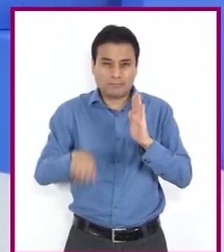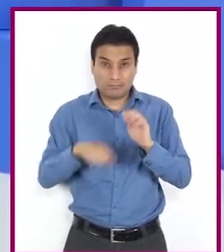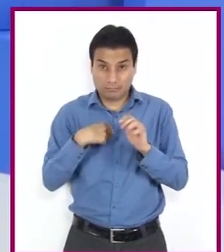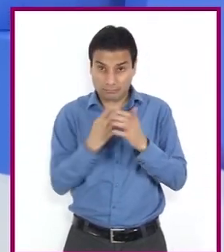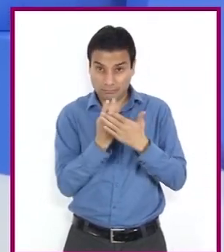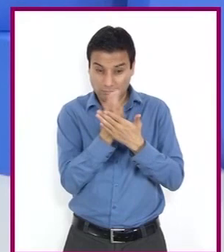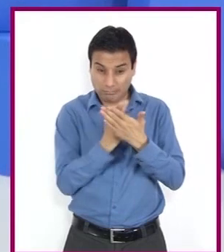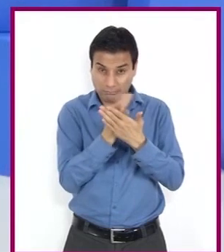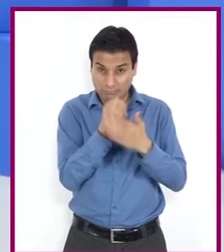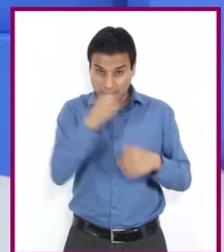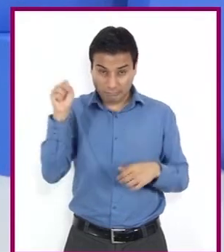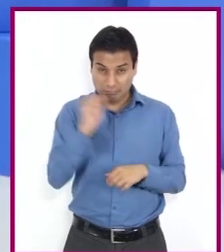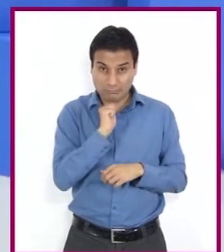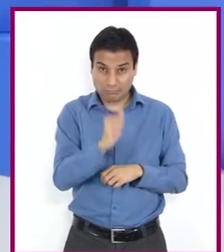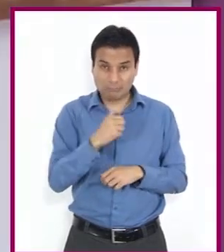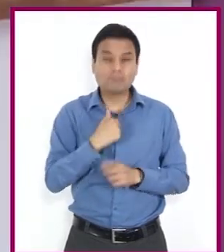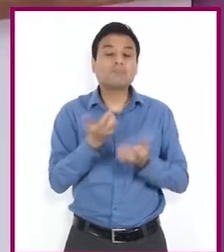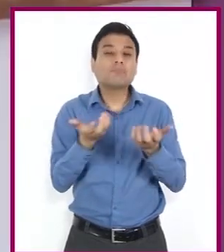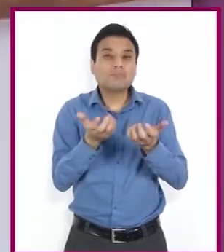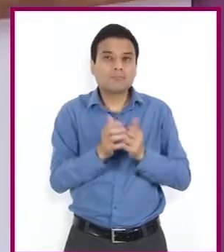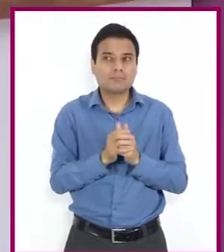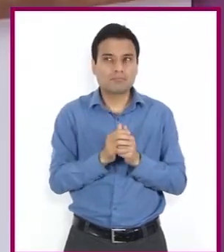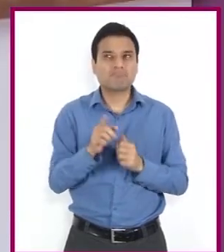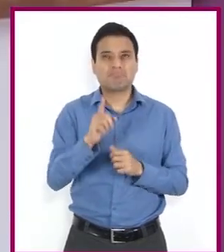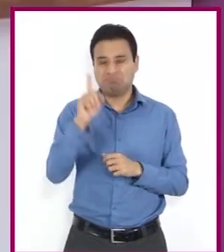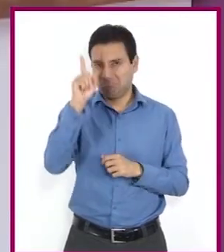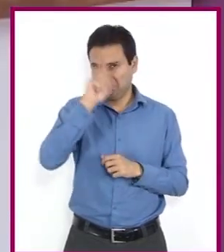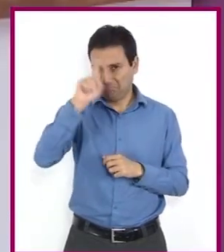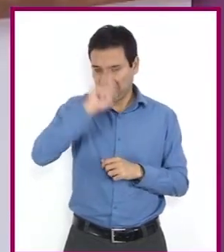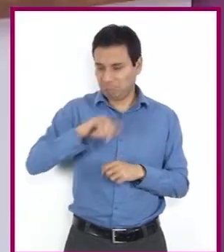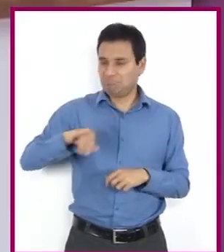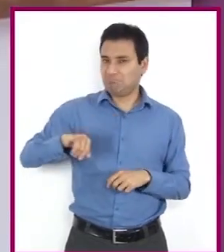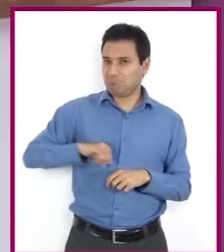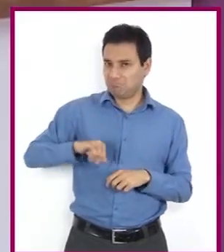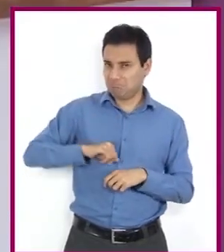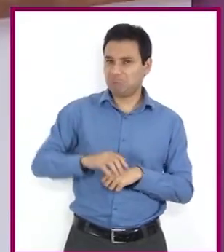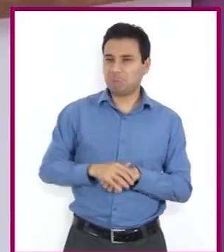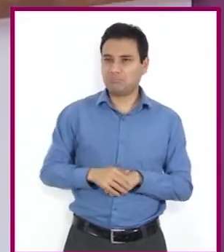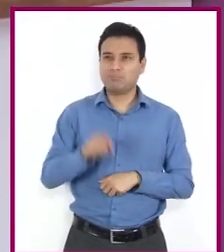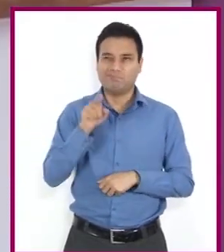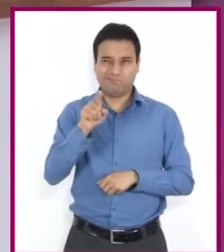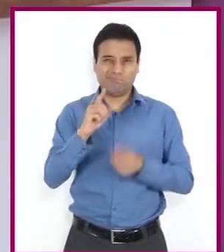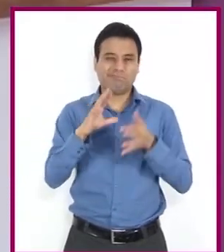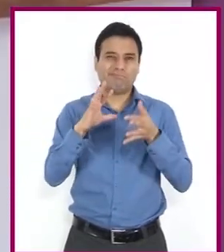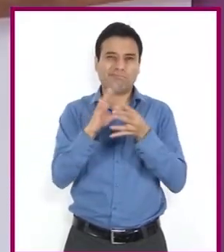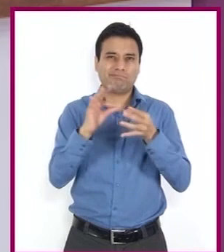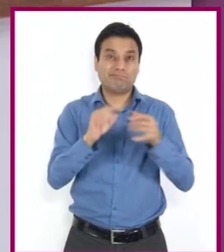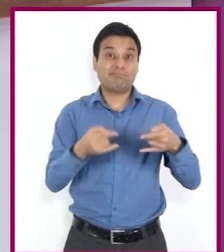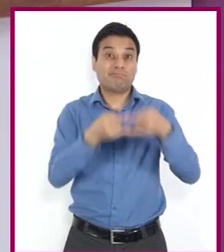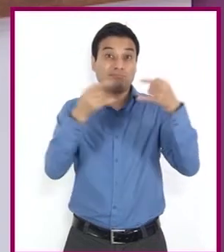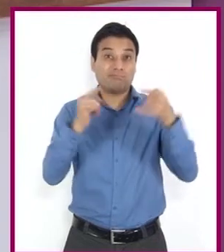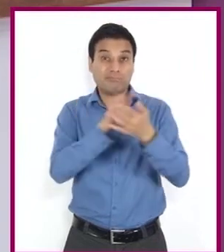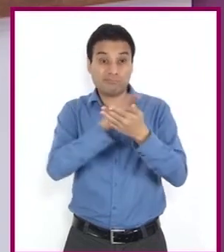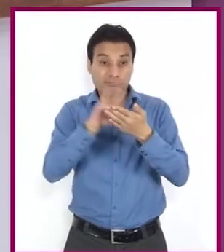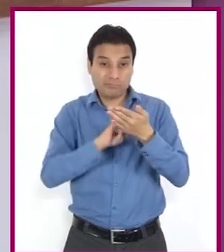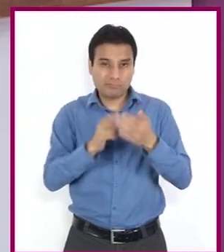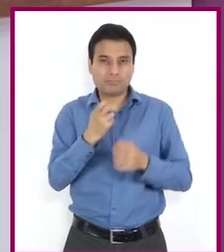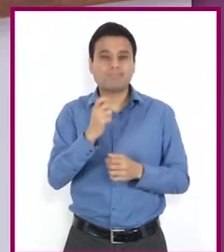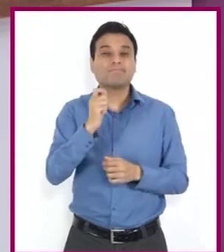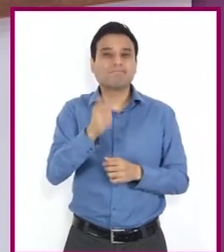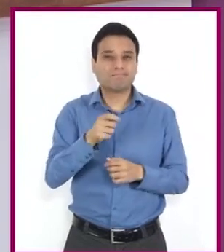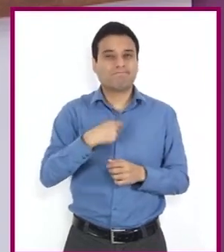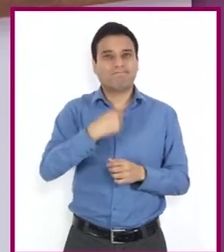dibujantes experimentados. Como nos decía al principio, crear historietas es una cuestión de